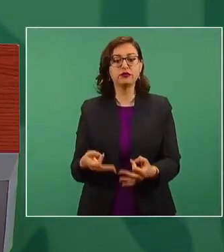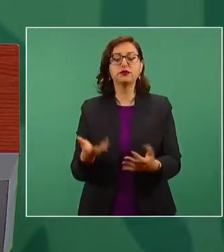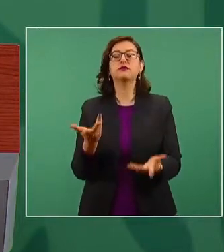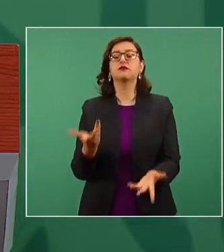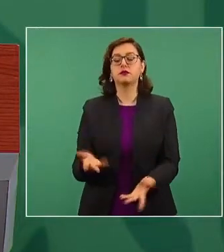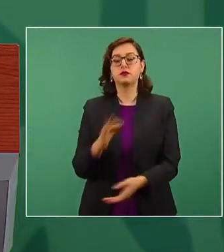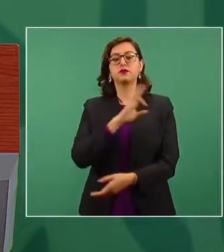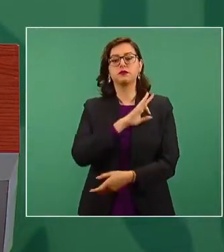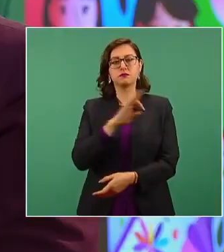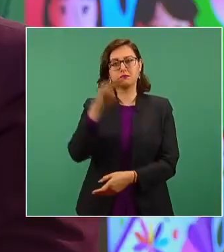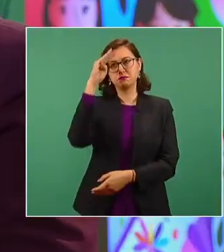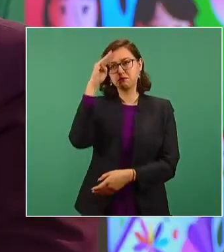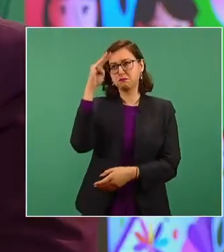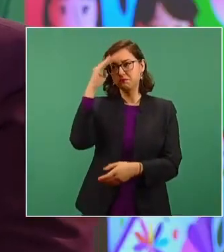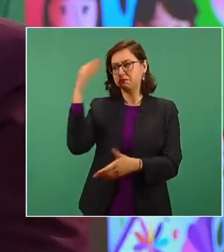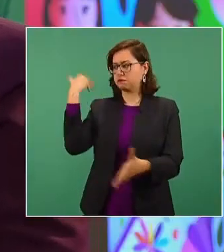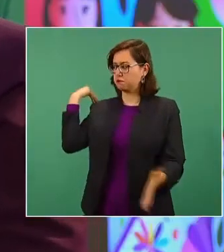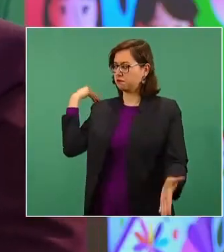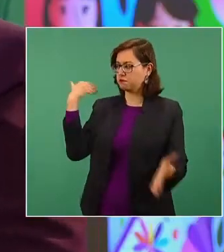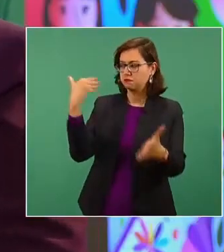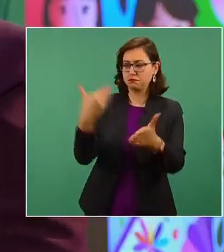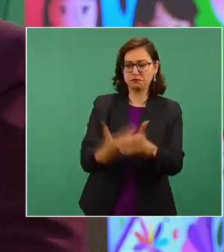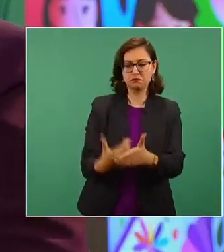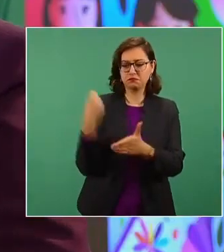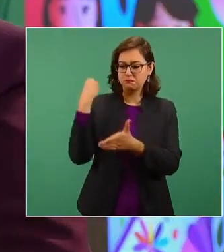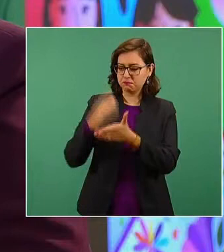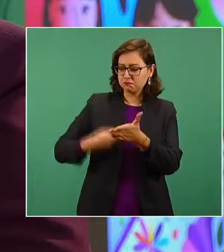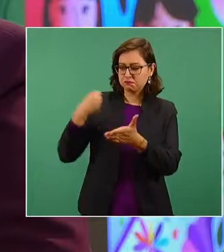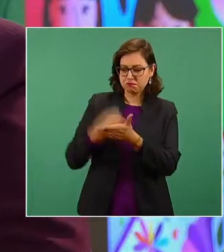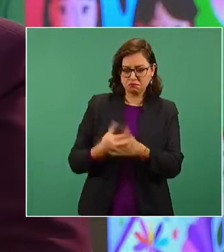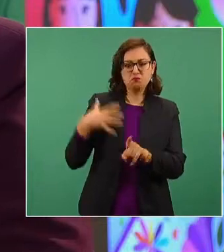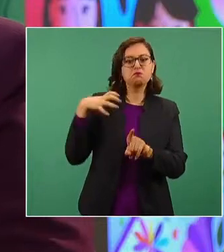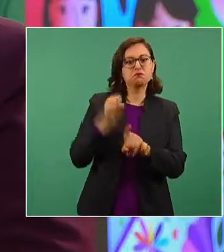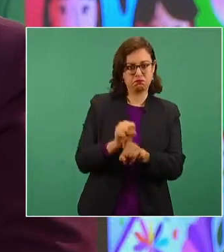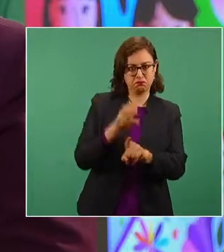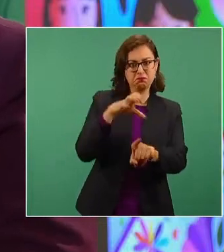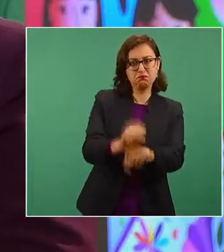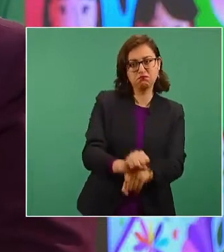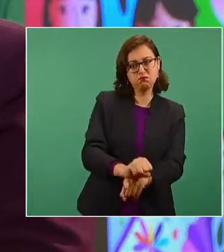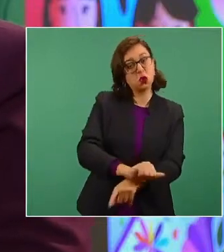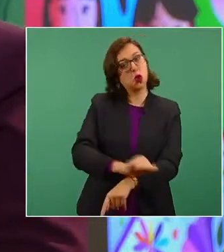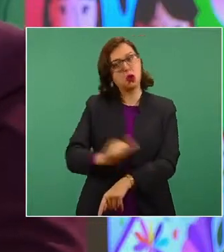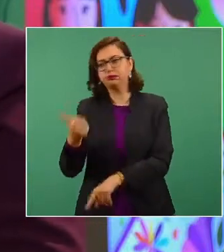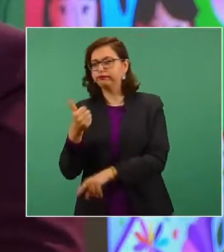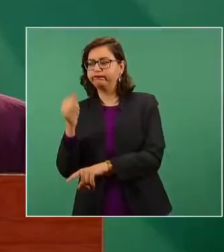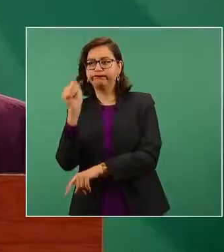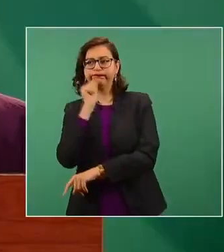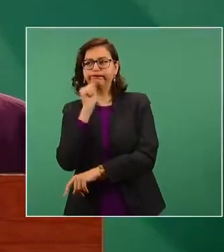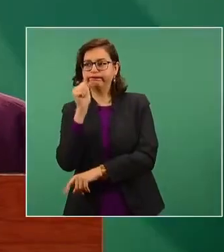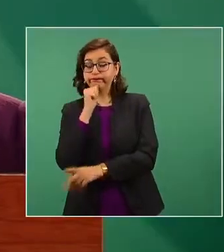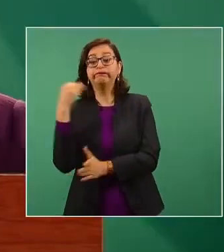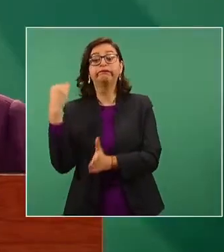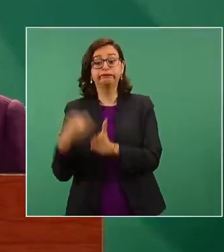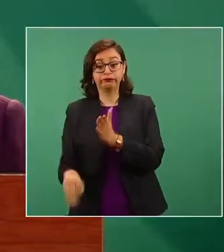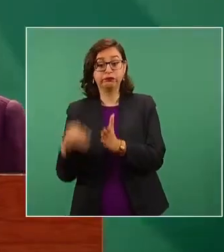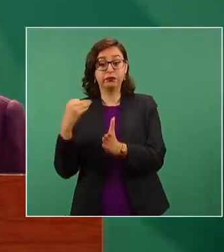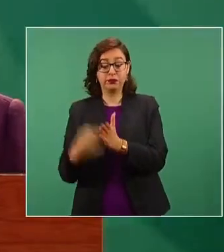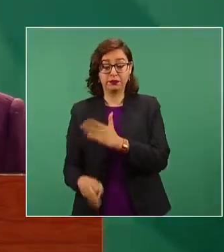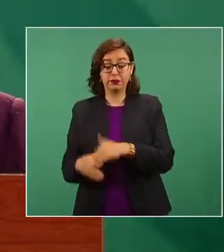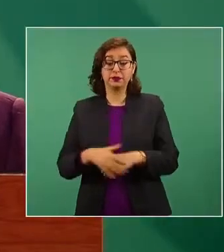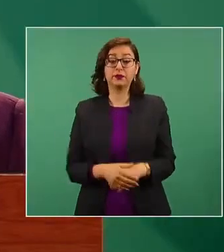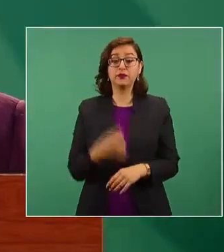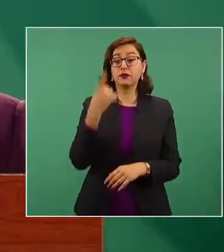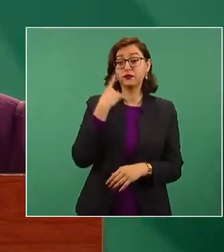las asignaturas pendientes. El Gobierno de México ha definido como uno de sus principales